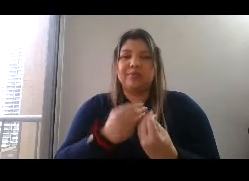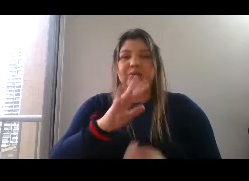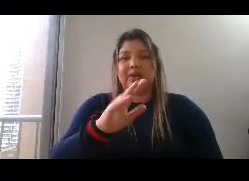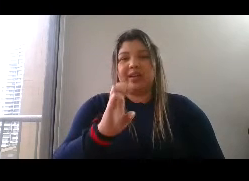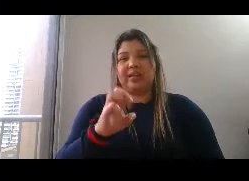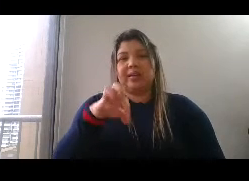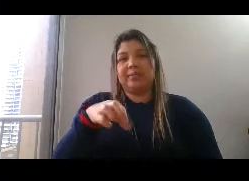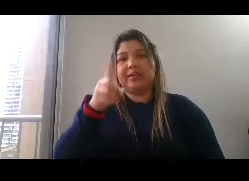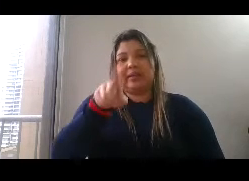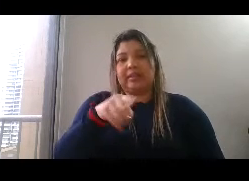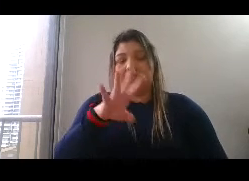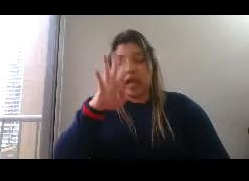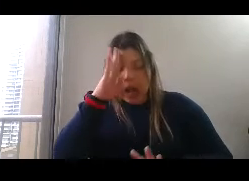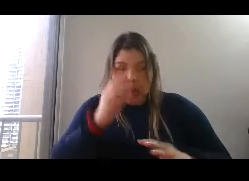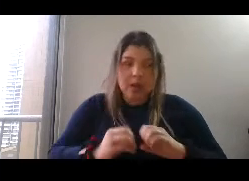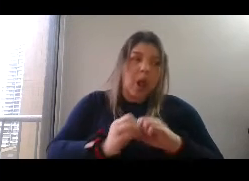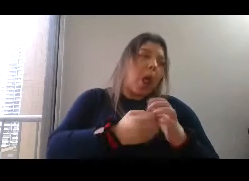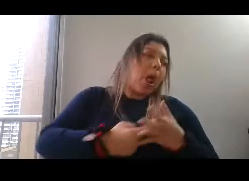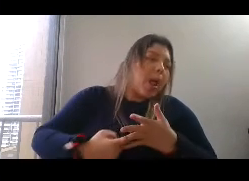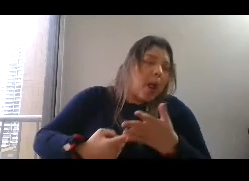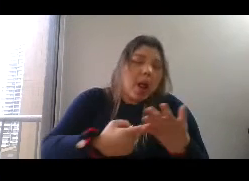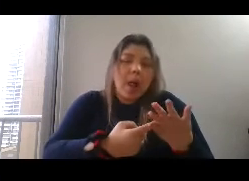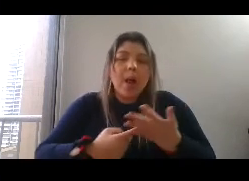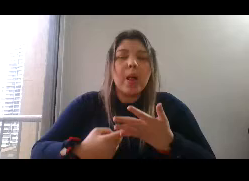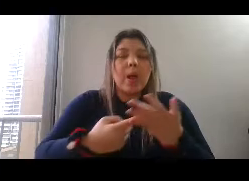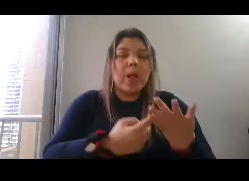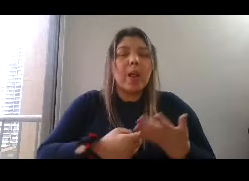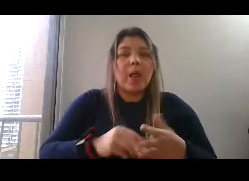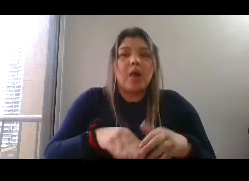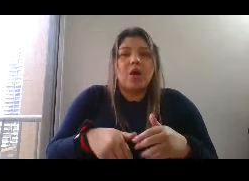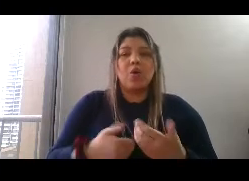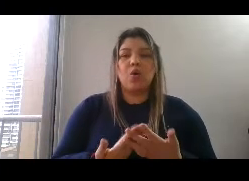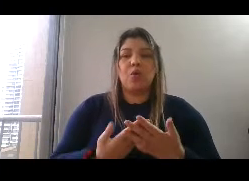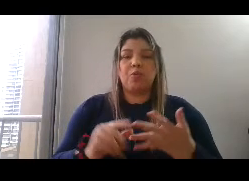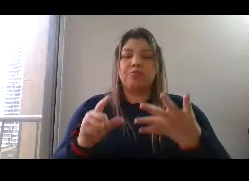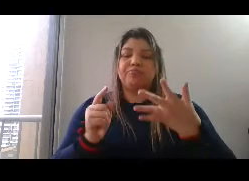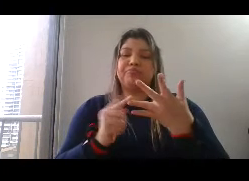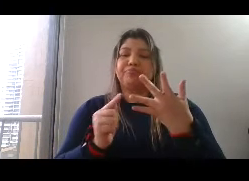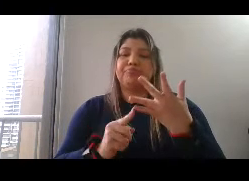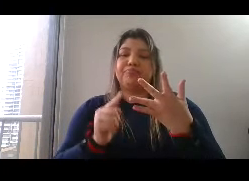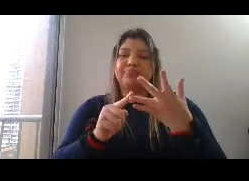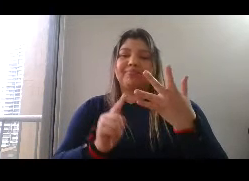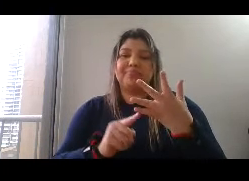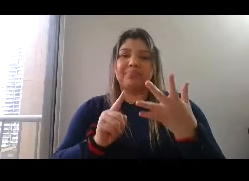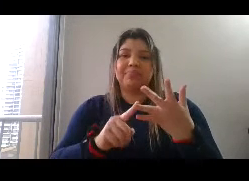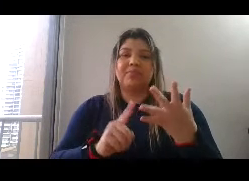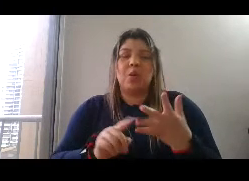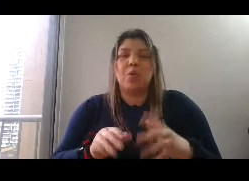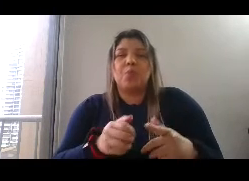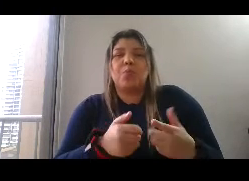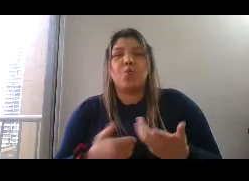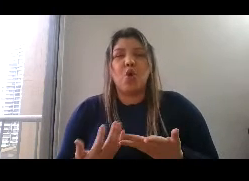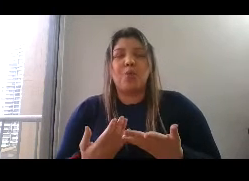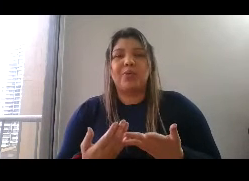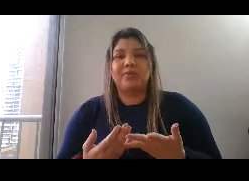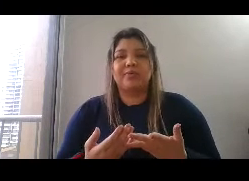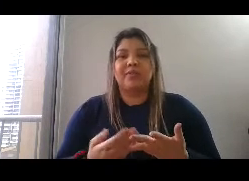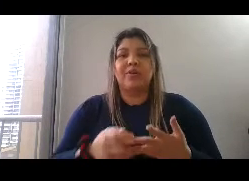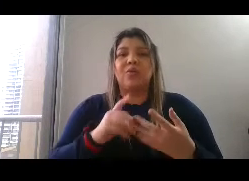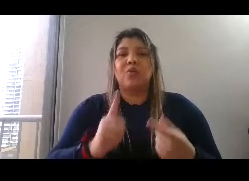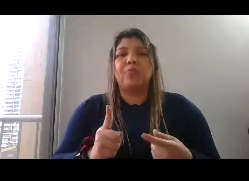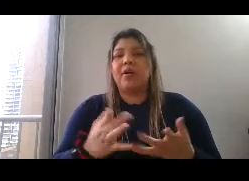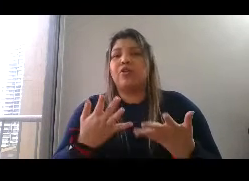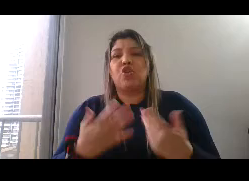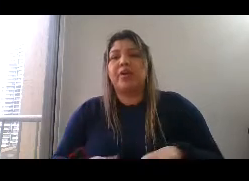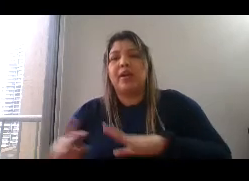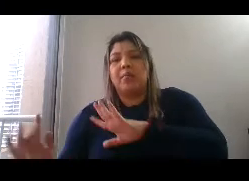pueden acordar cómo sería la ruta de atención de estos pacientes triaje 4 y 5 para que no demanden los